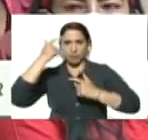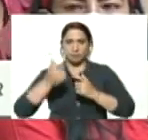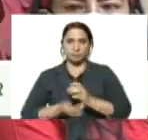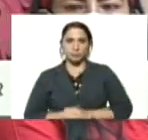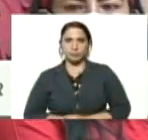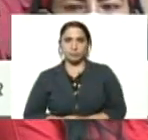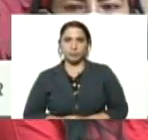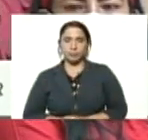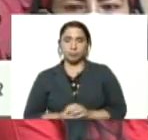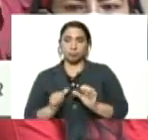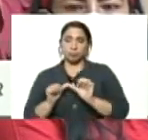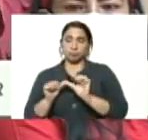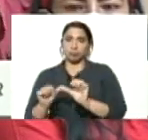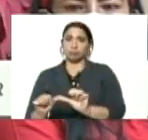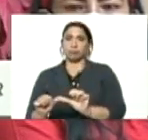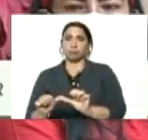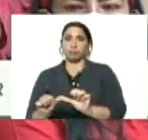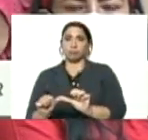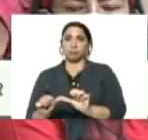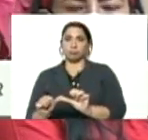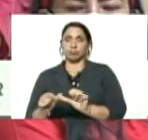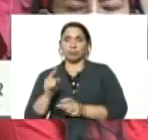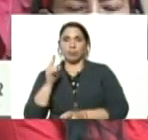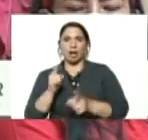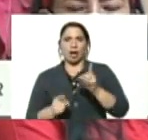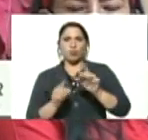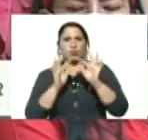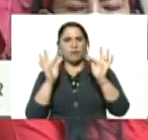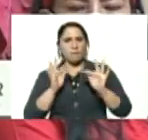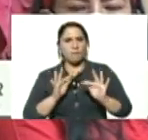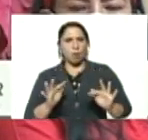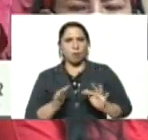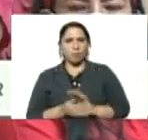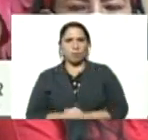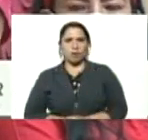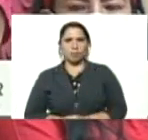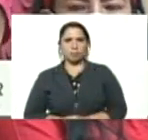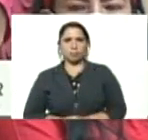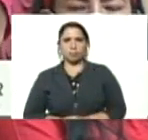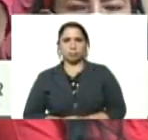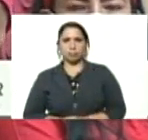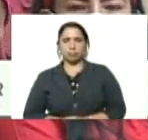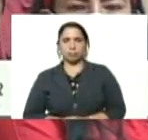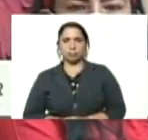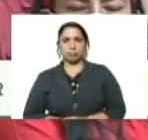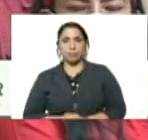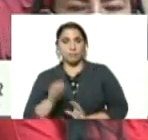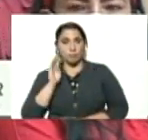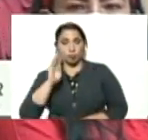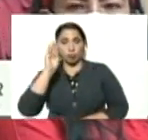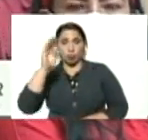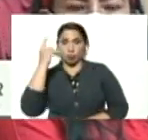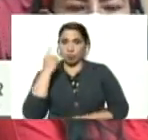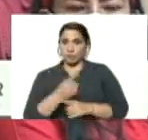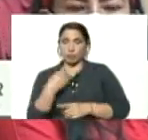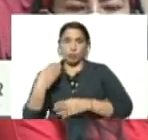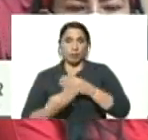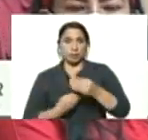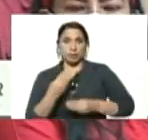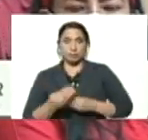que han quedado de alguna manera retardadas y en el futuro las que debemos hacer?